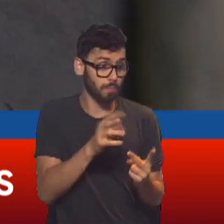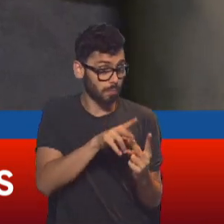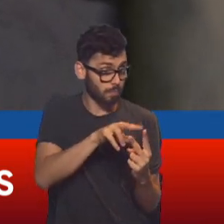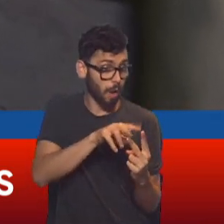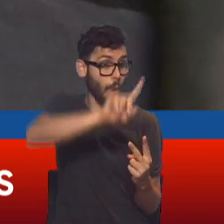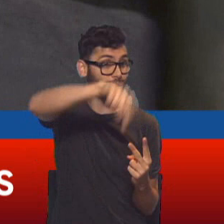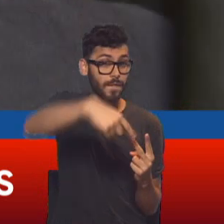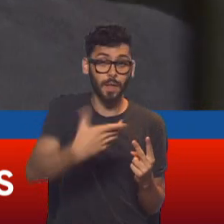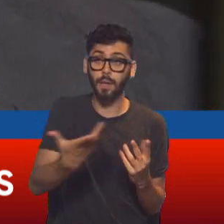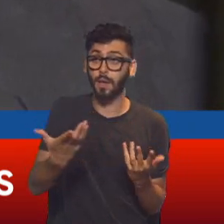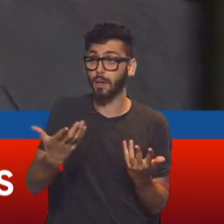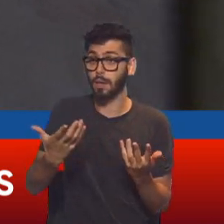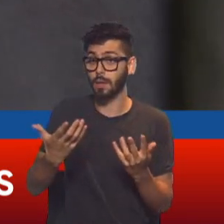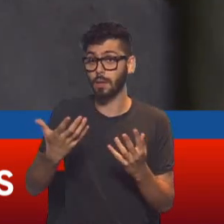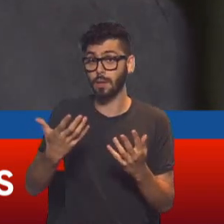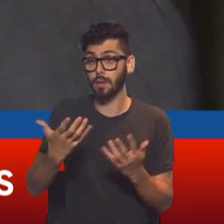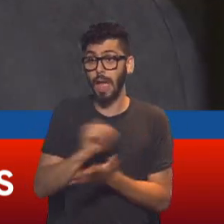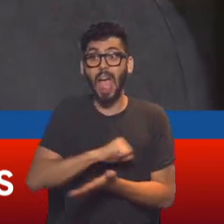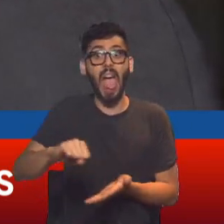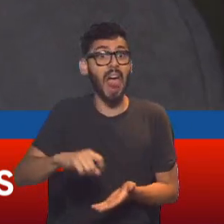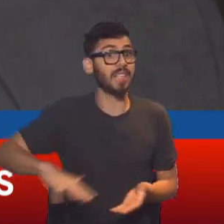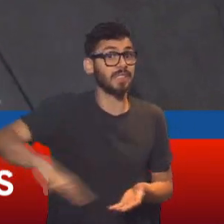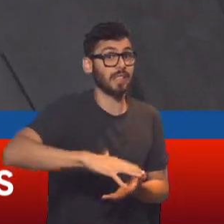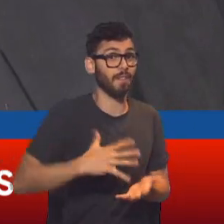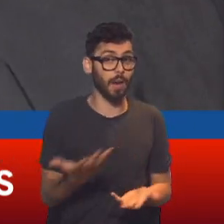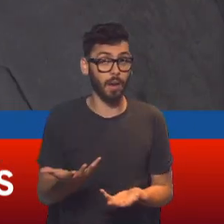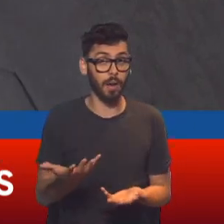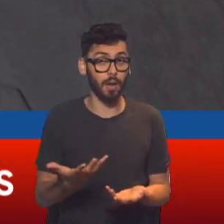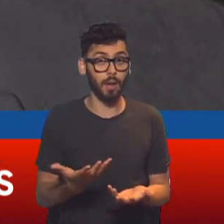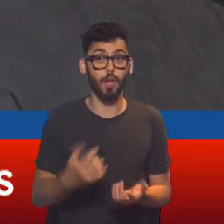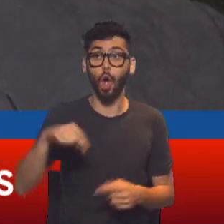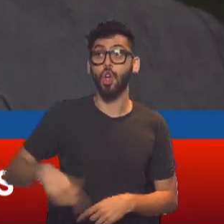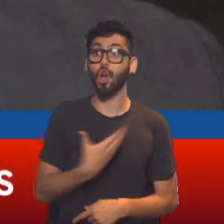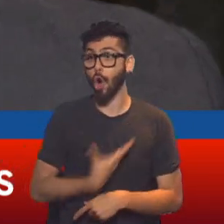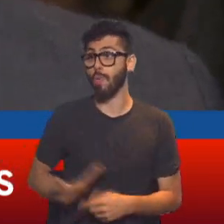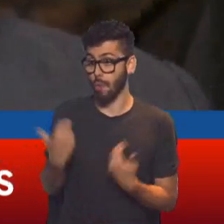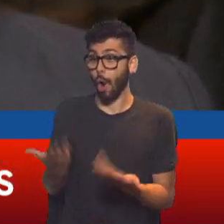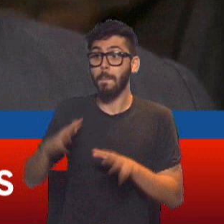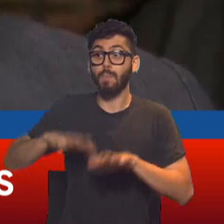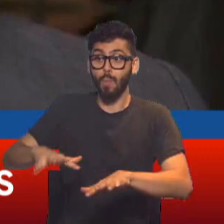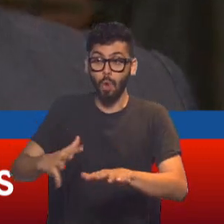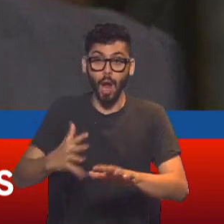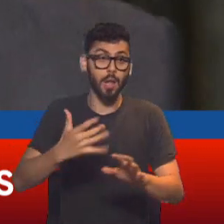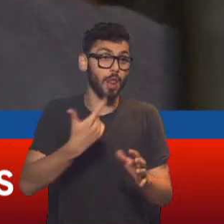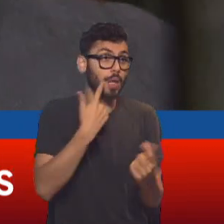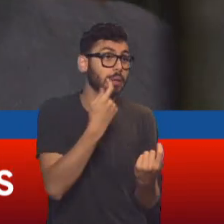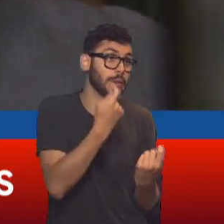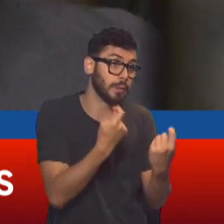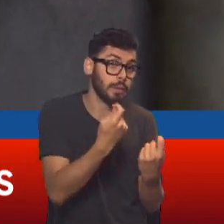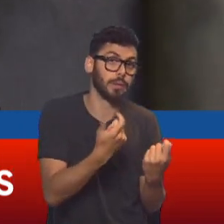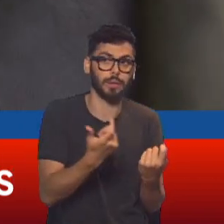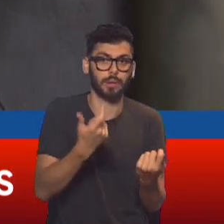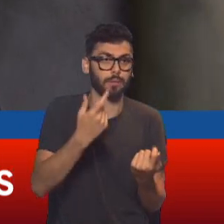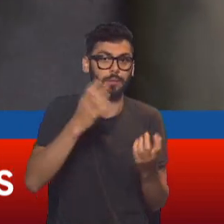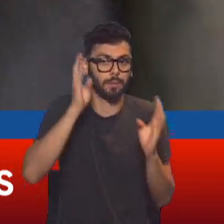esta enorme estafa a nuestro pueblo y hoy en manos de un gobierno popular una negociación que afrente sobre todo la